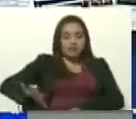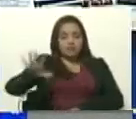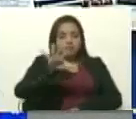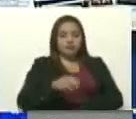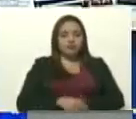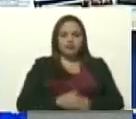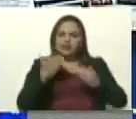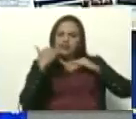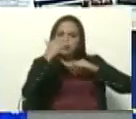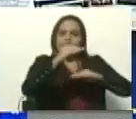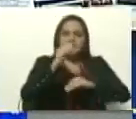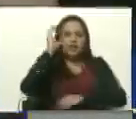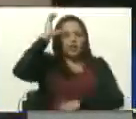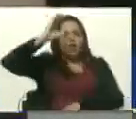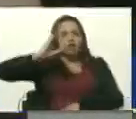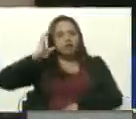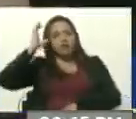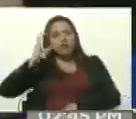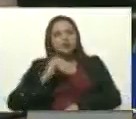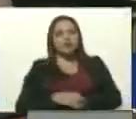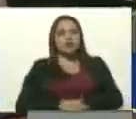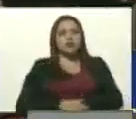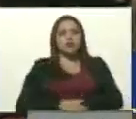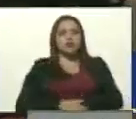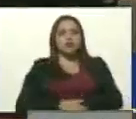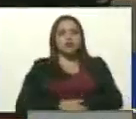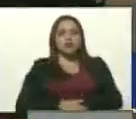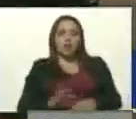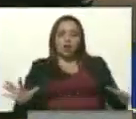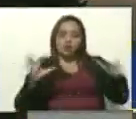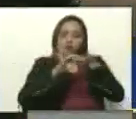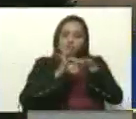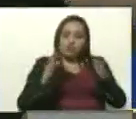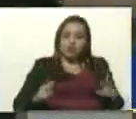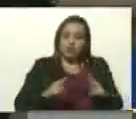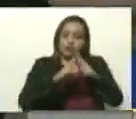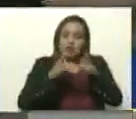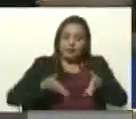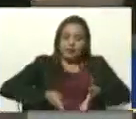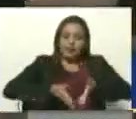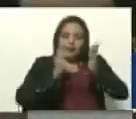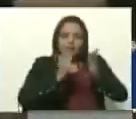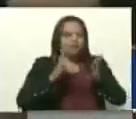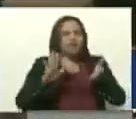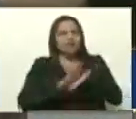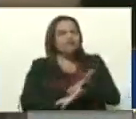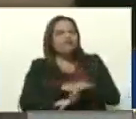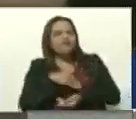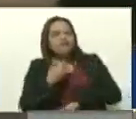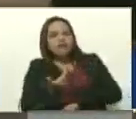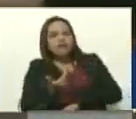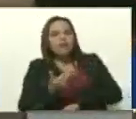su nivel de conciencia, de que conjuntamente encontramos un camino para reinventar